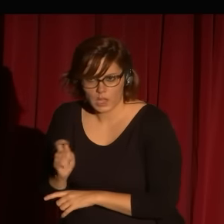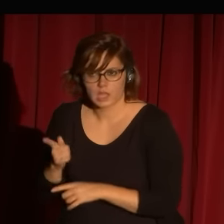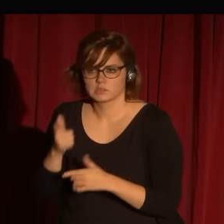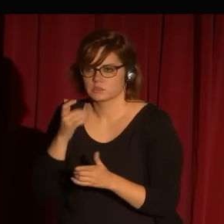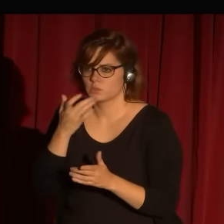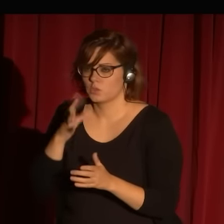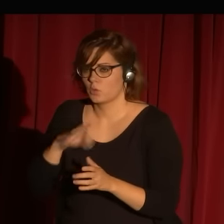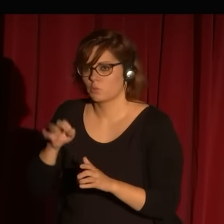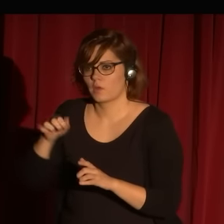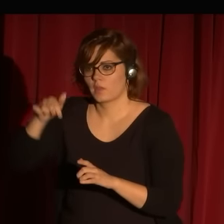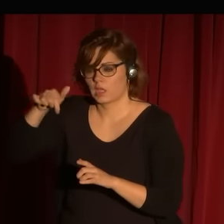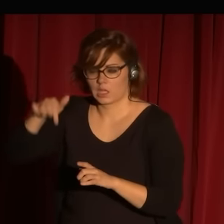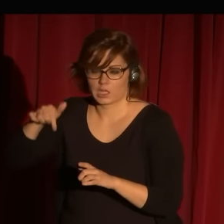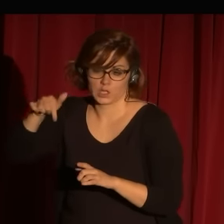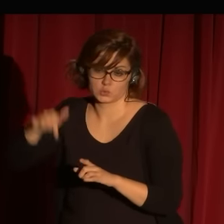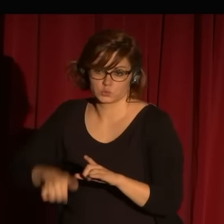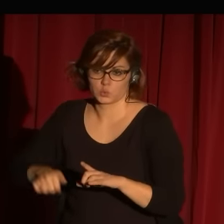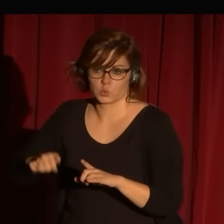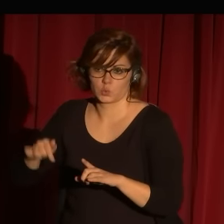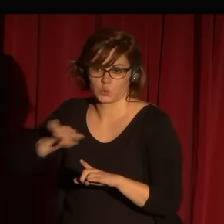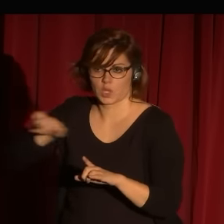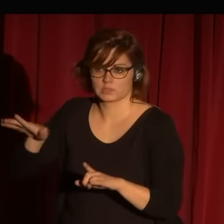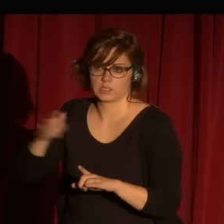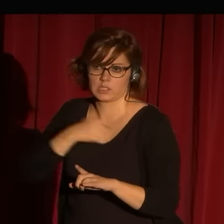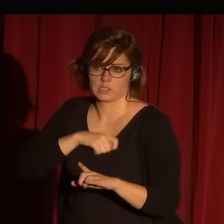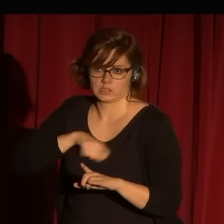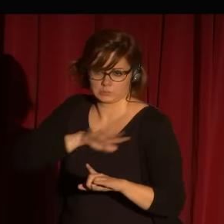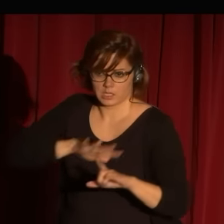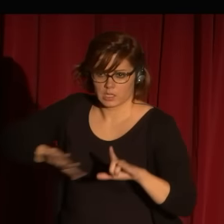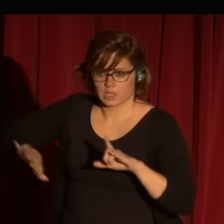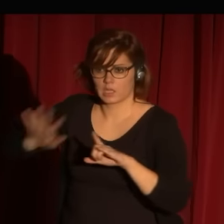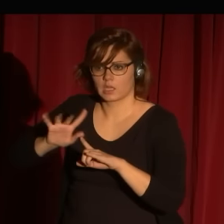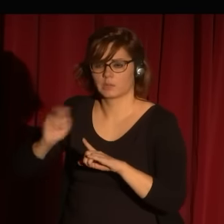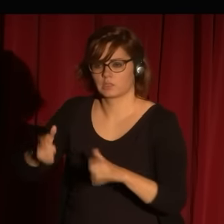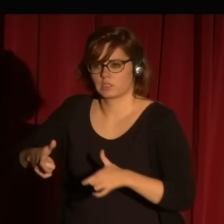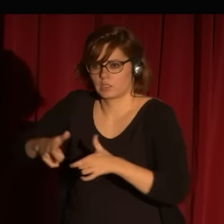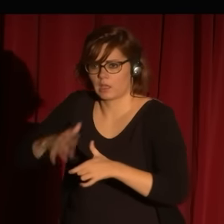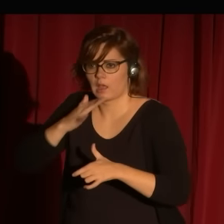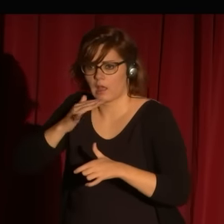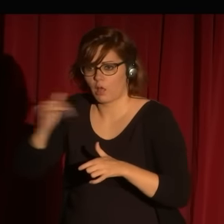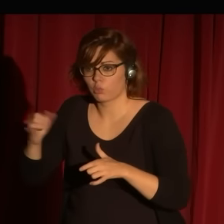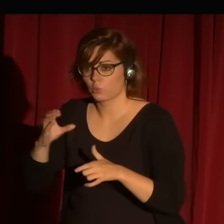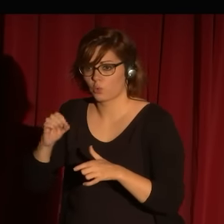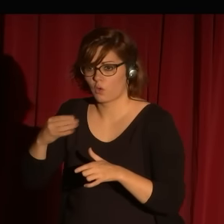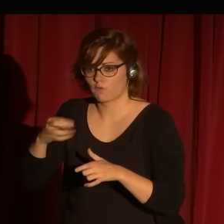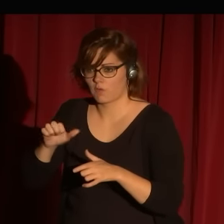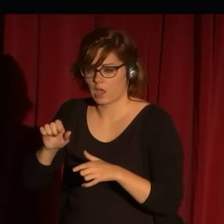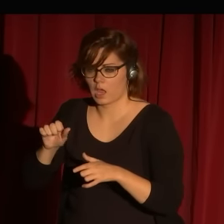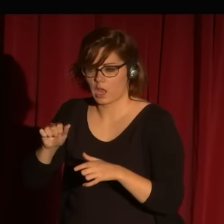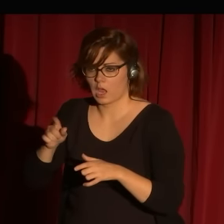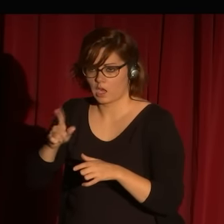del suroeste español un plato de porcelana china que sería más azul a pesar de estar pintado con azul de cobalto cuando se pintó el